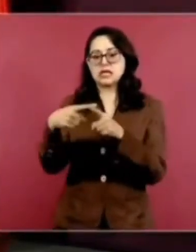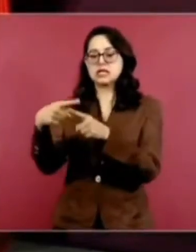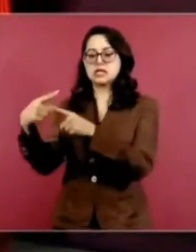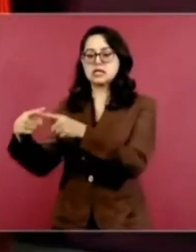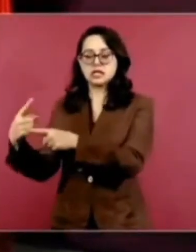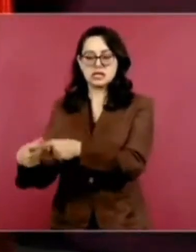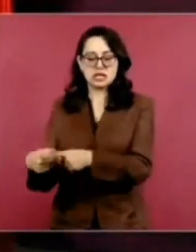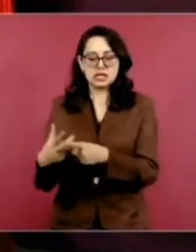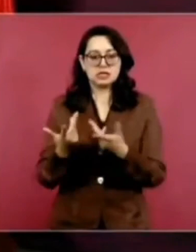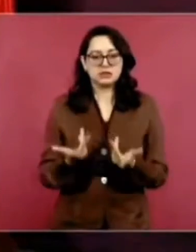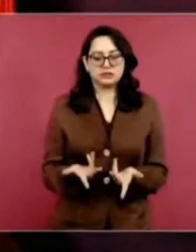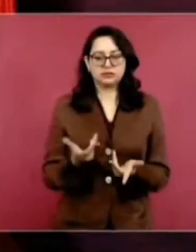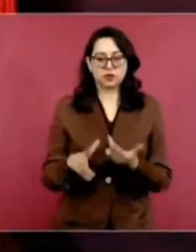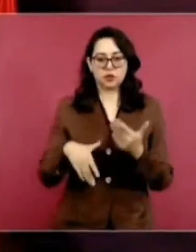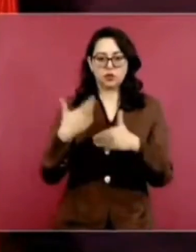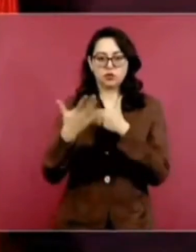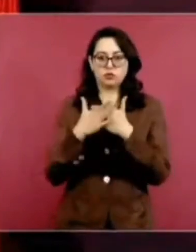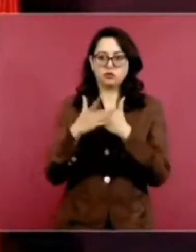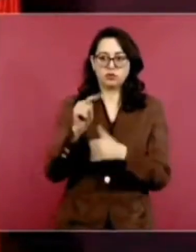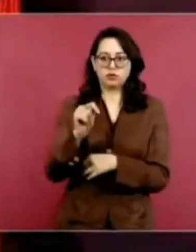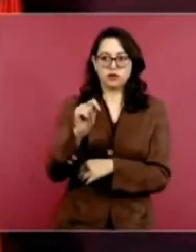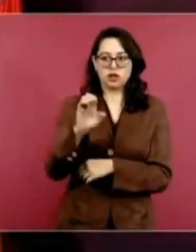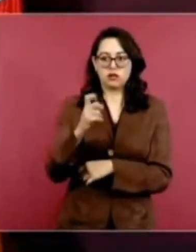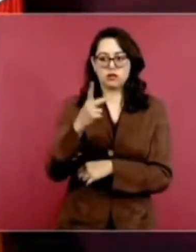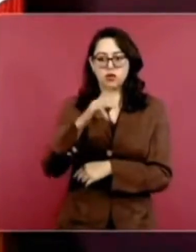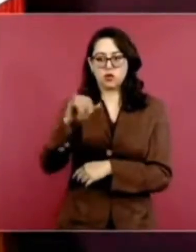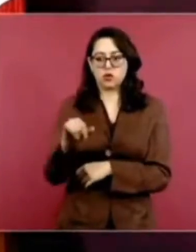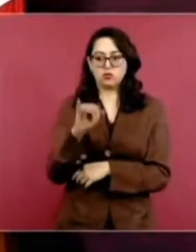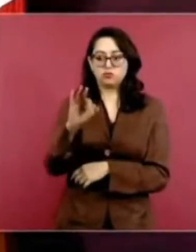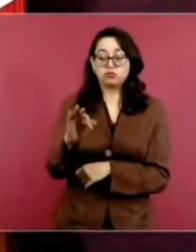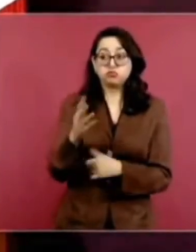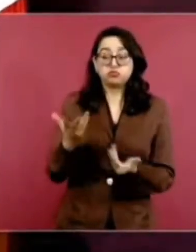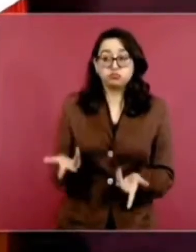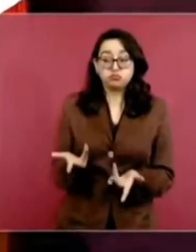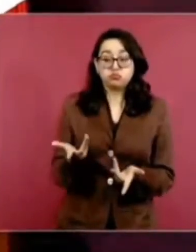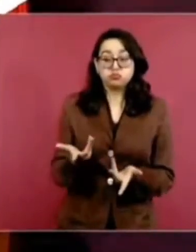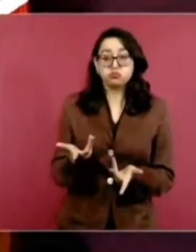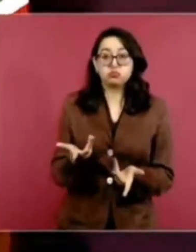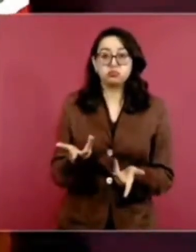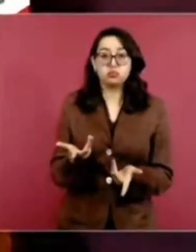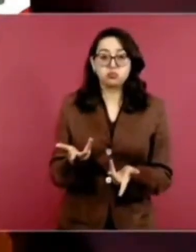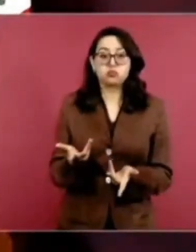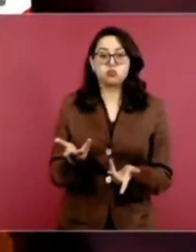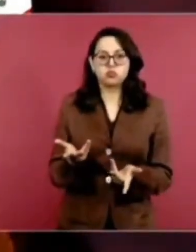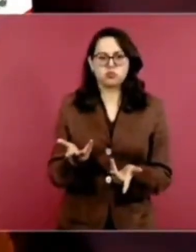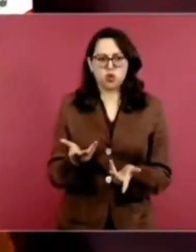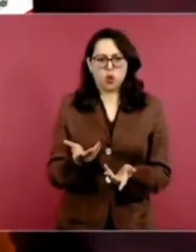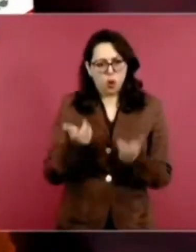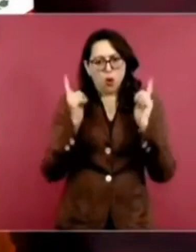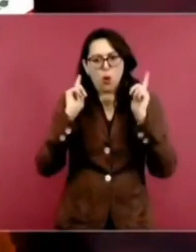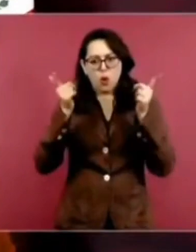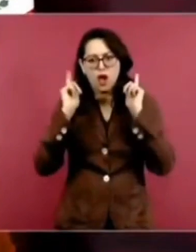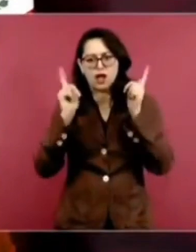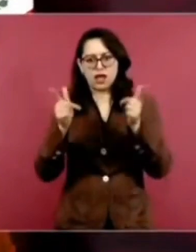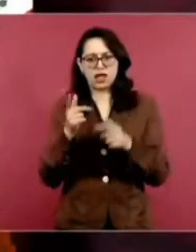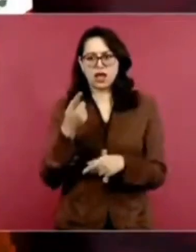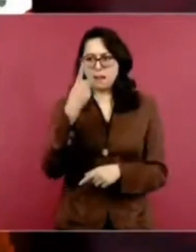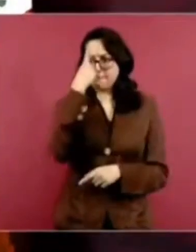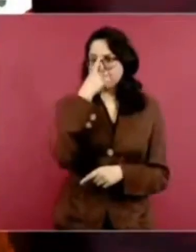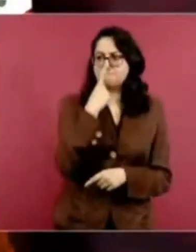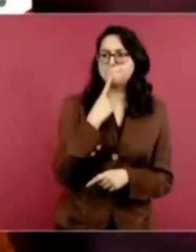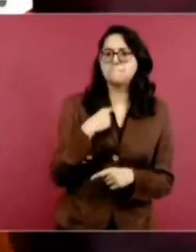magistrados del Tribunal Electoral. Sería muy bueno que se conocieran